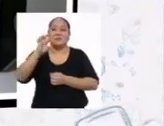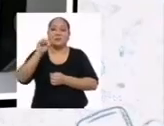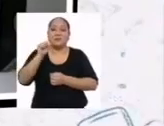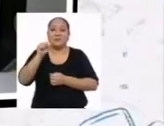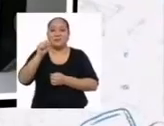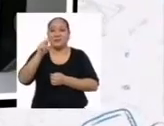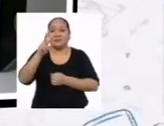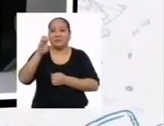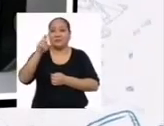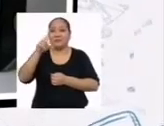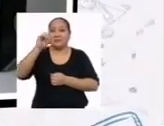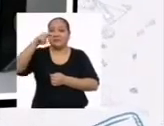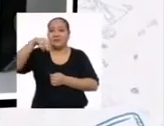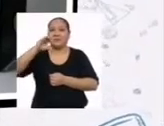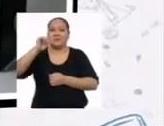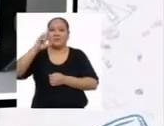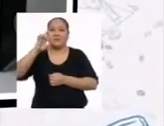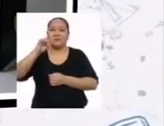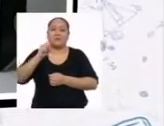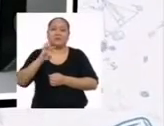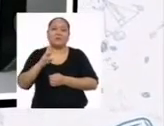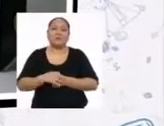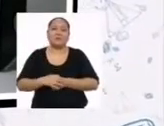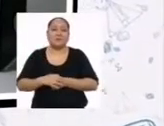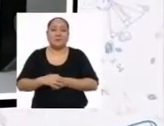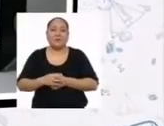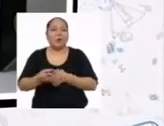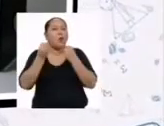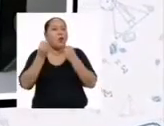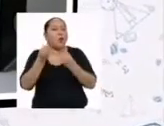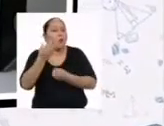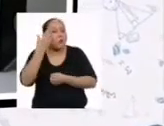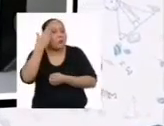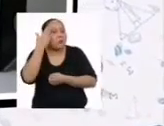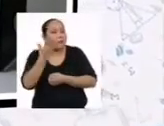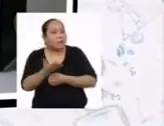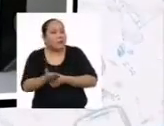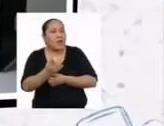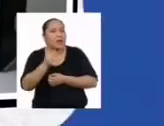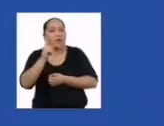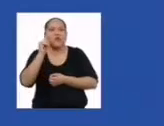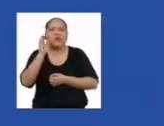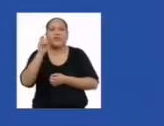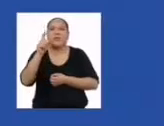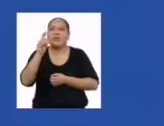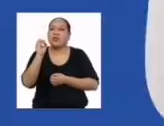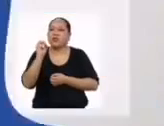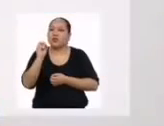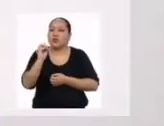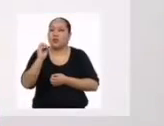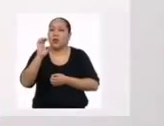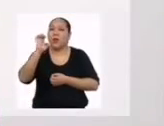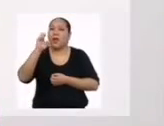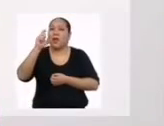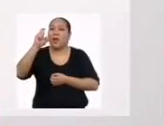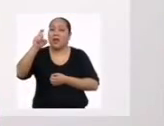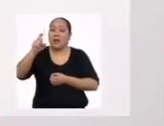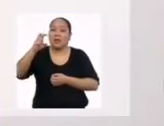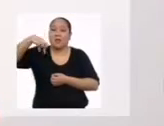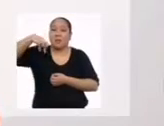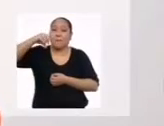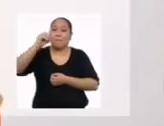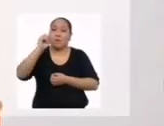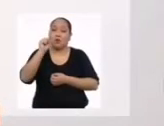Mi pregunta es, ¿cómo reconozco un texto expositivo? Lo primero que